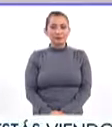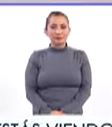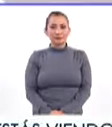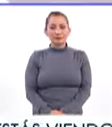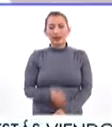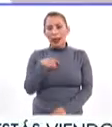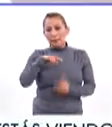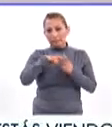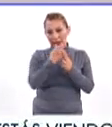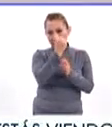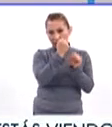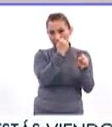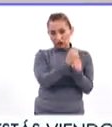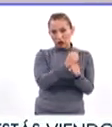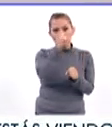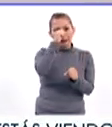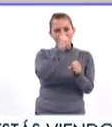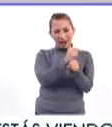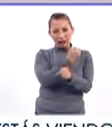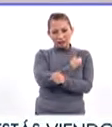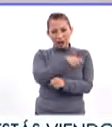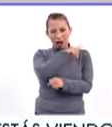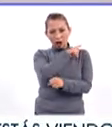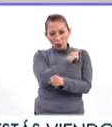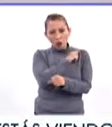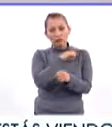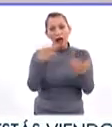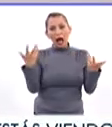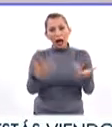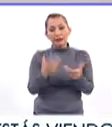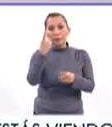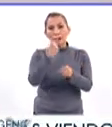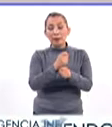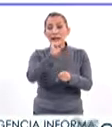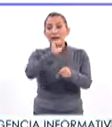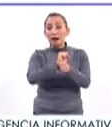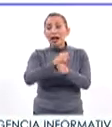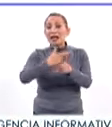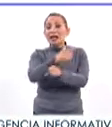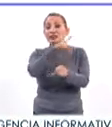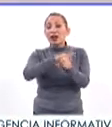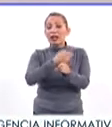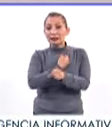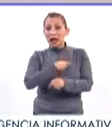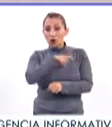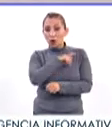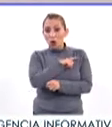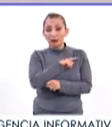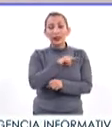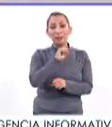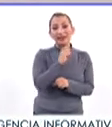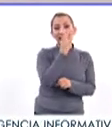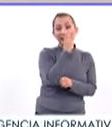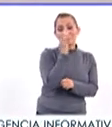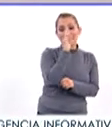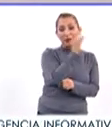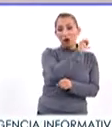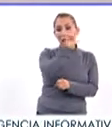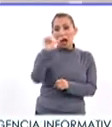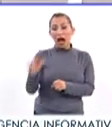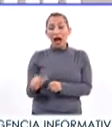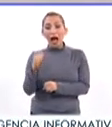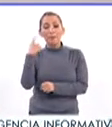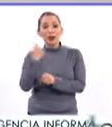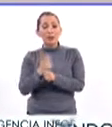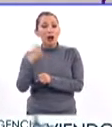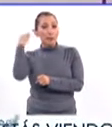Como cada inicio de año, la Secretaría de Salud lleva a cabo la primera Semana Nacional de Salud. Desde el 23 de febrero y